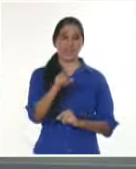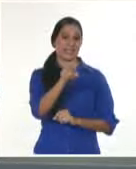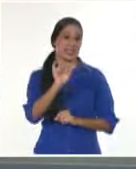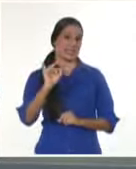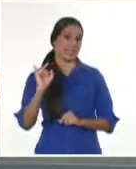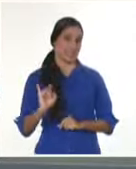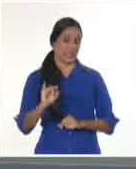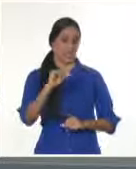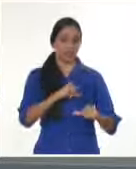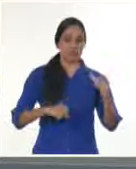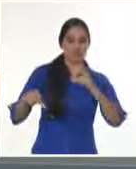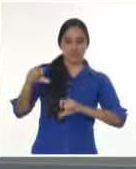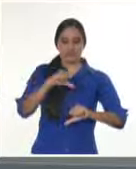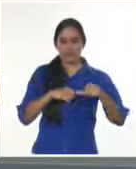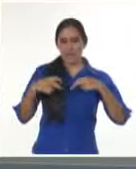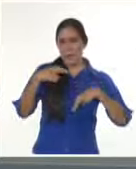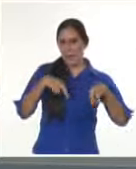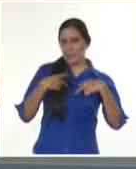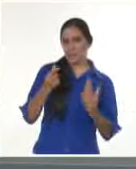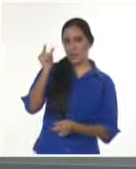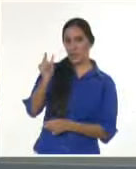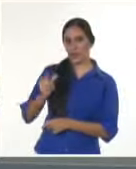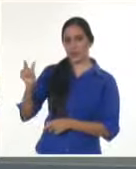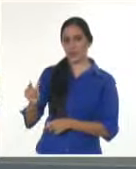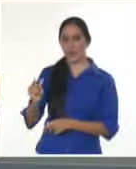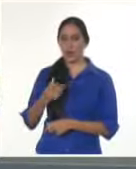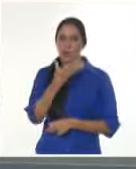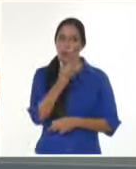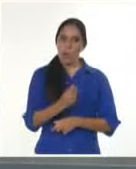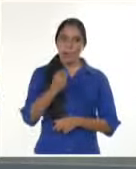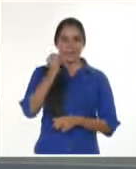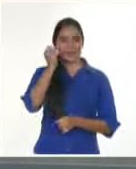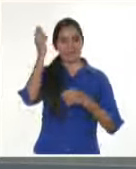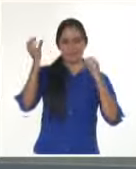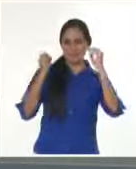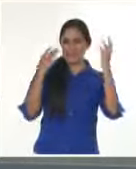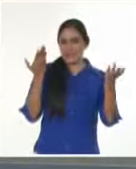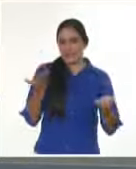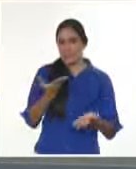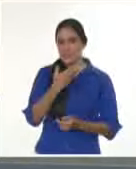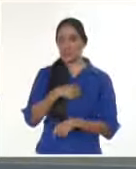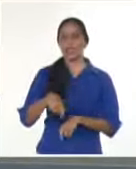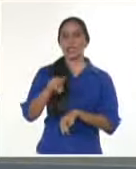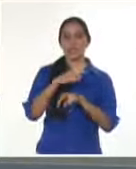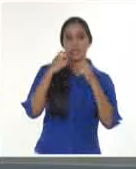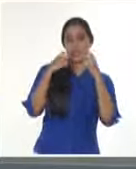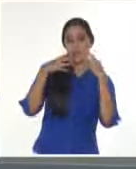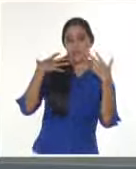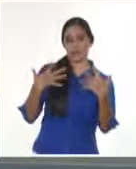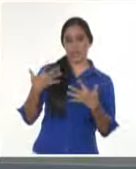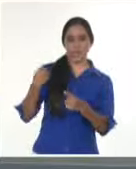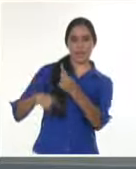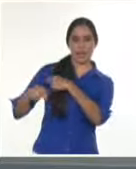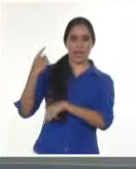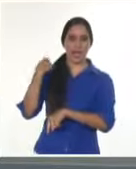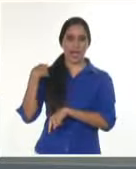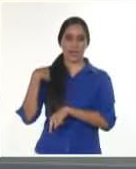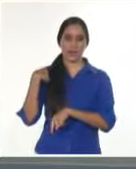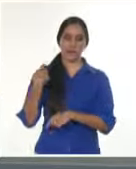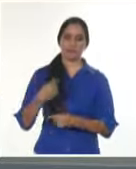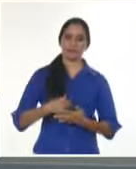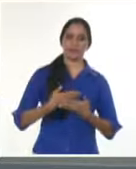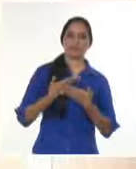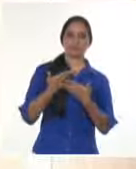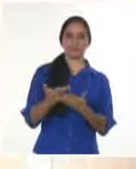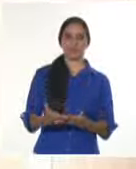investigadores de ese colectivo sobresale la joven ingeniera Liuska Fernández Diegues, quien fuera reconocida el pasado año con el premio de la Academia de Ciencias de